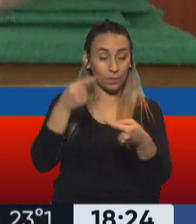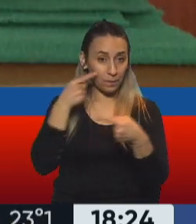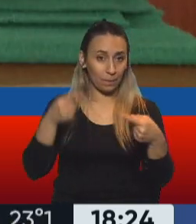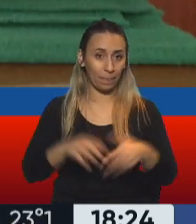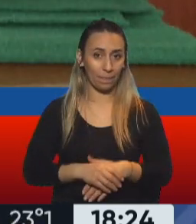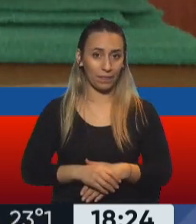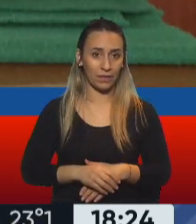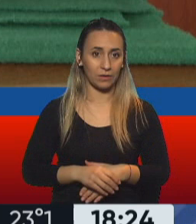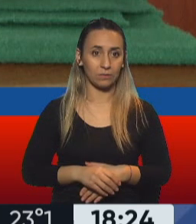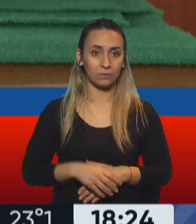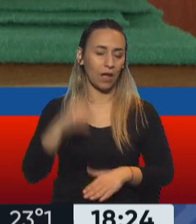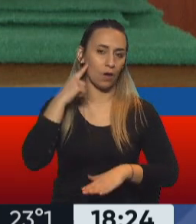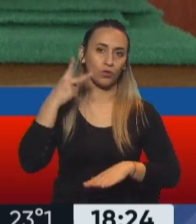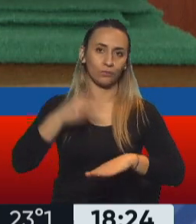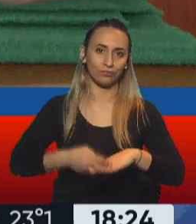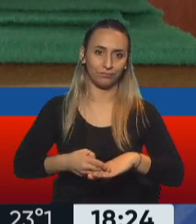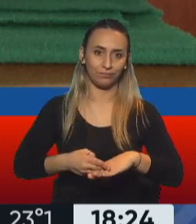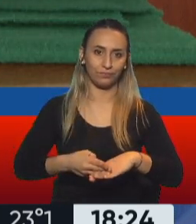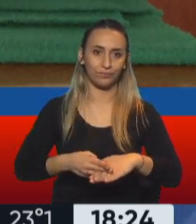brecha.